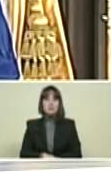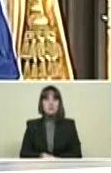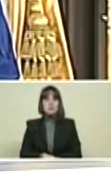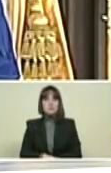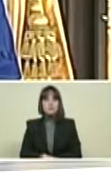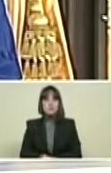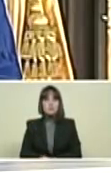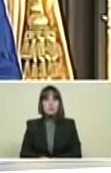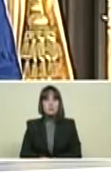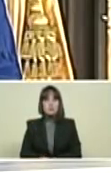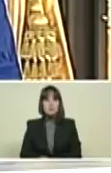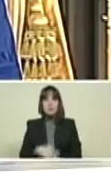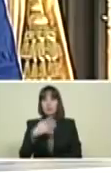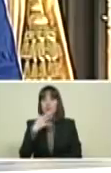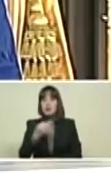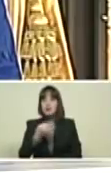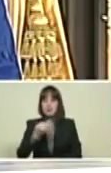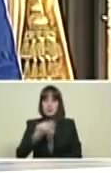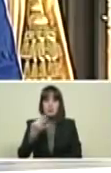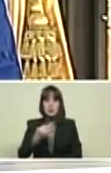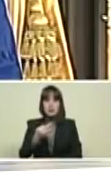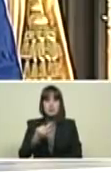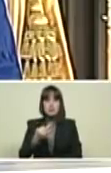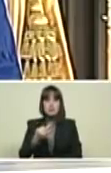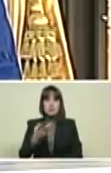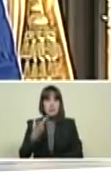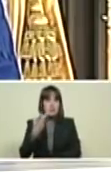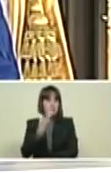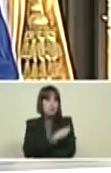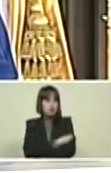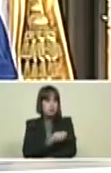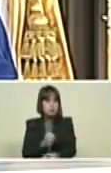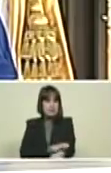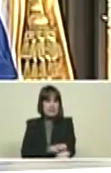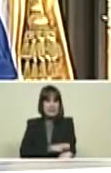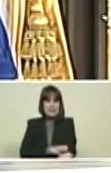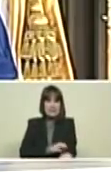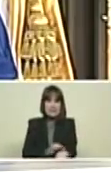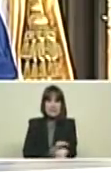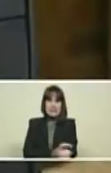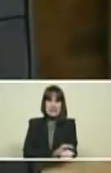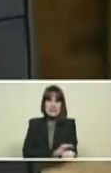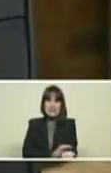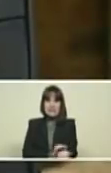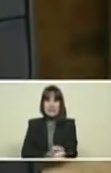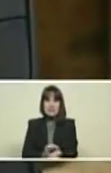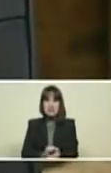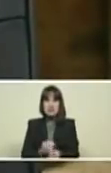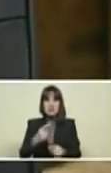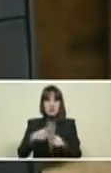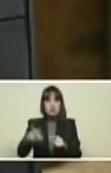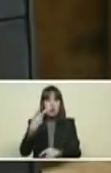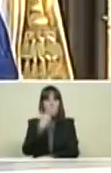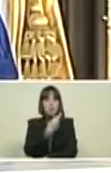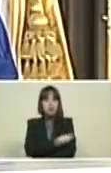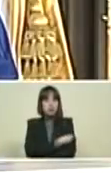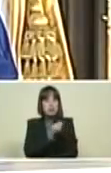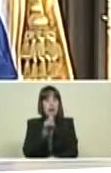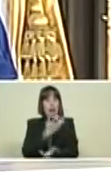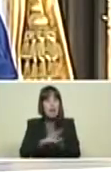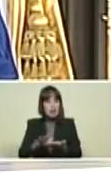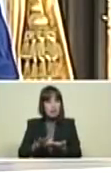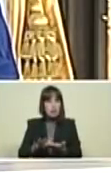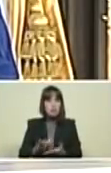contra el sarampión, la difteria y la rubiola. Vacunación gratuita.